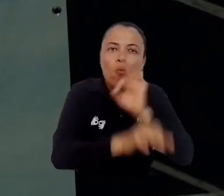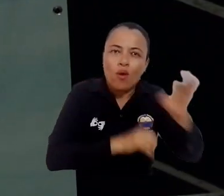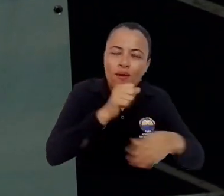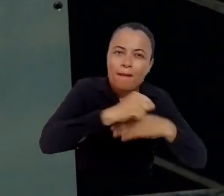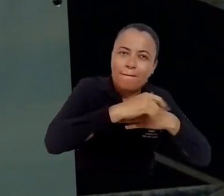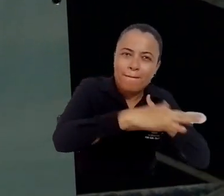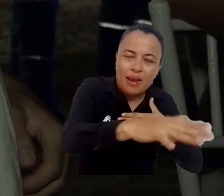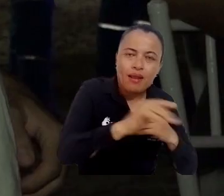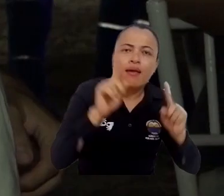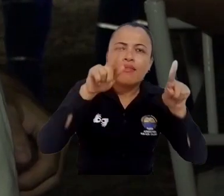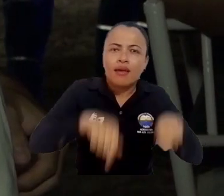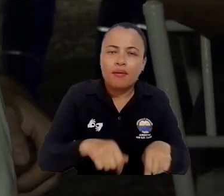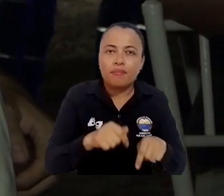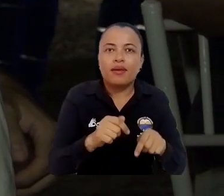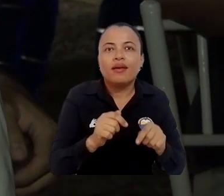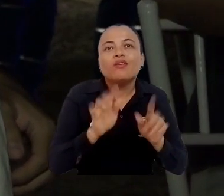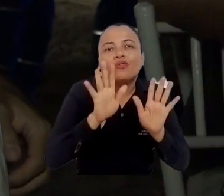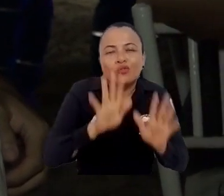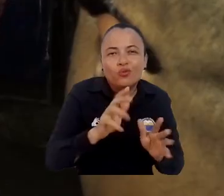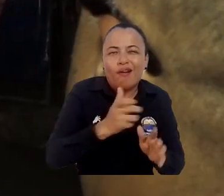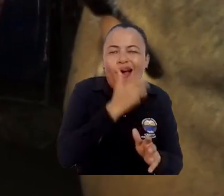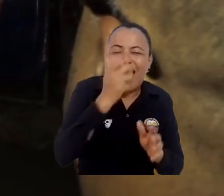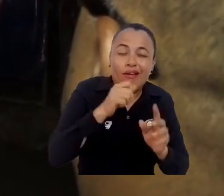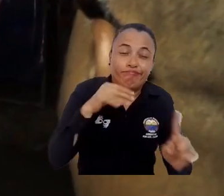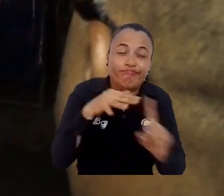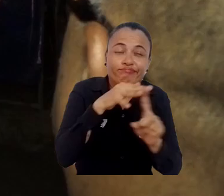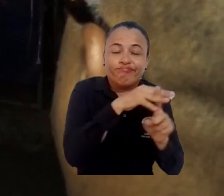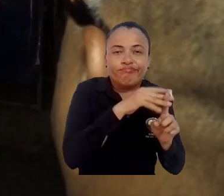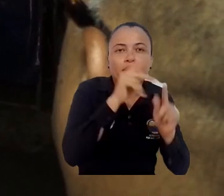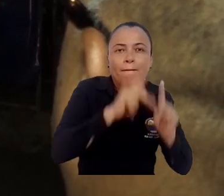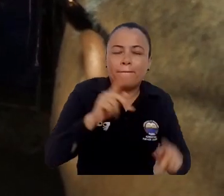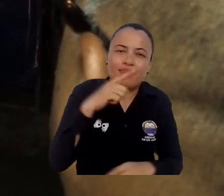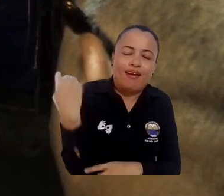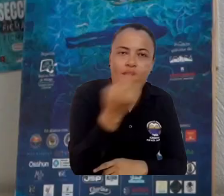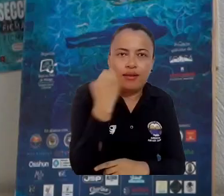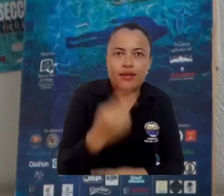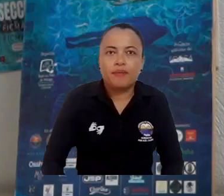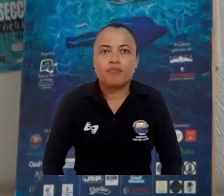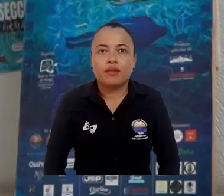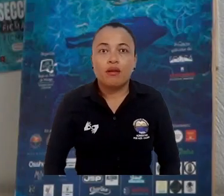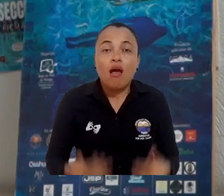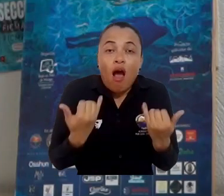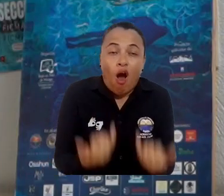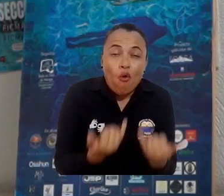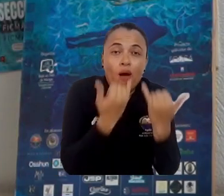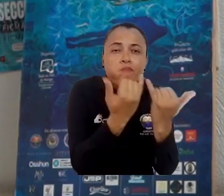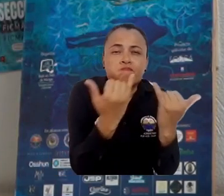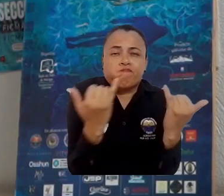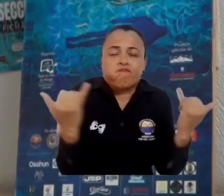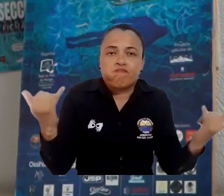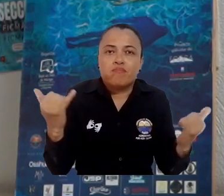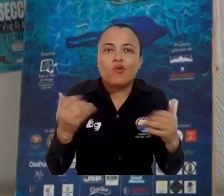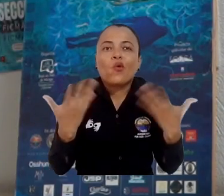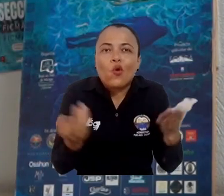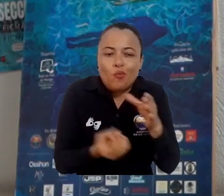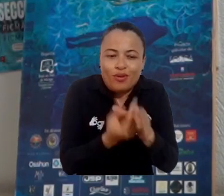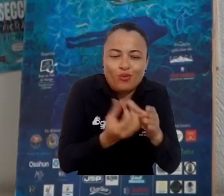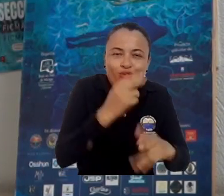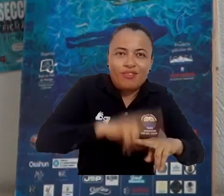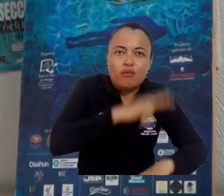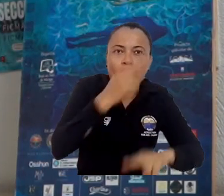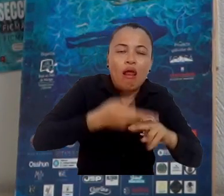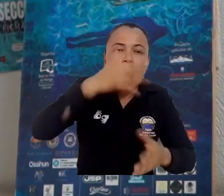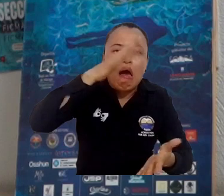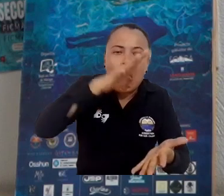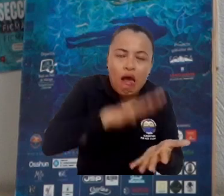subacuático y la repercusión que tiene este fenómeno en la humanidad es una realidad que estamos palpando y es de que nuestros